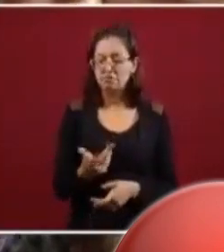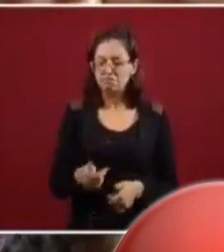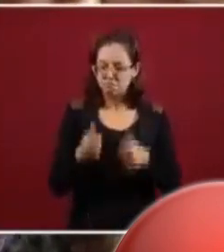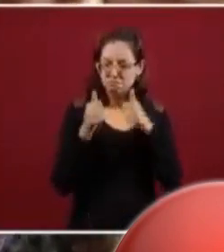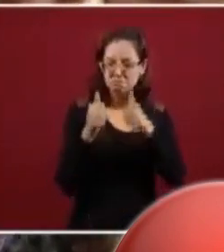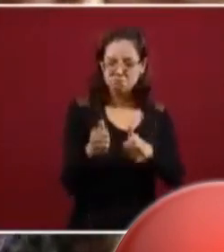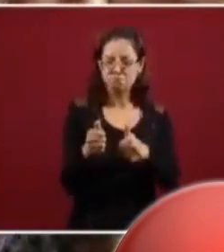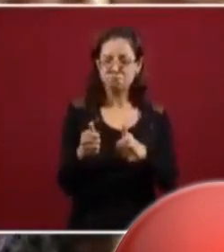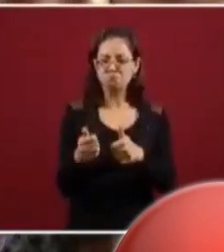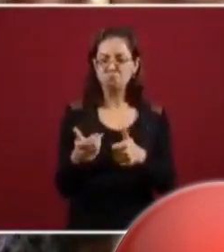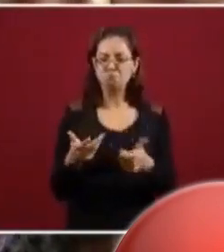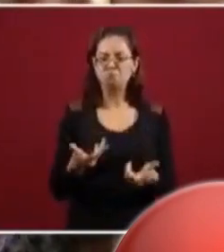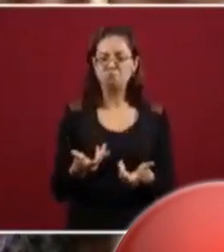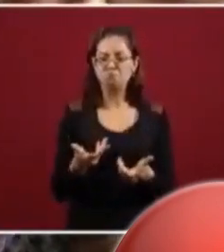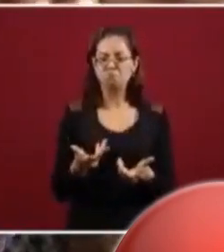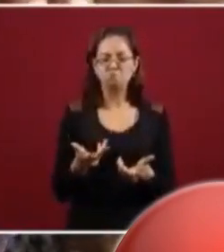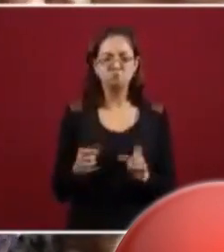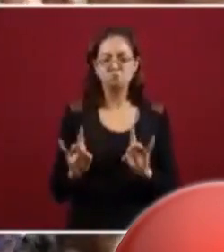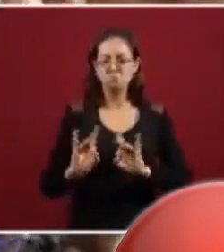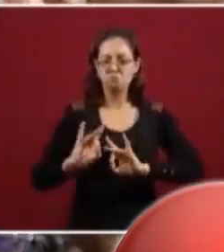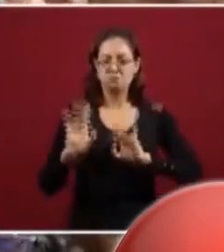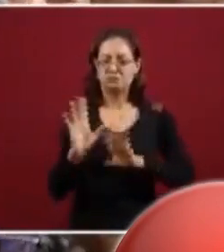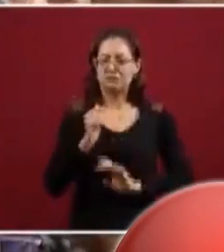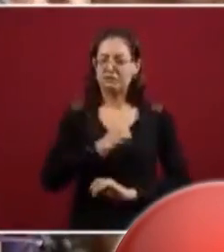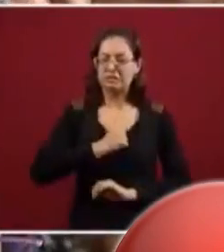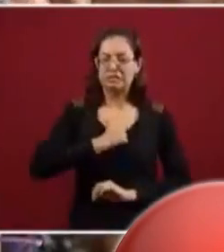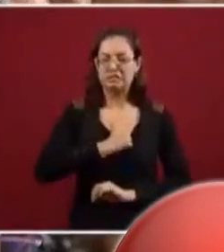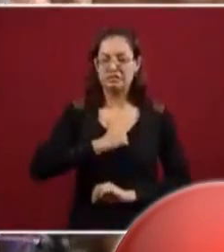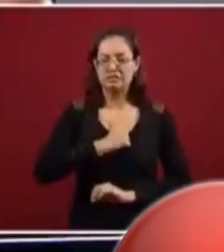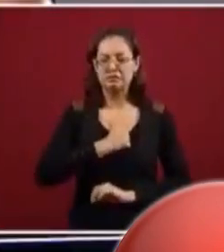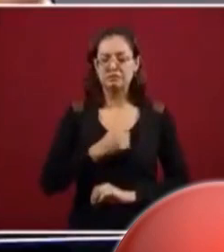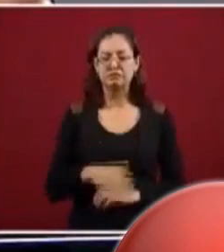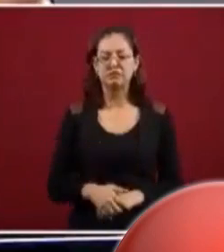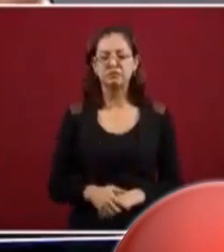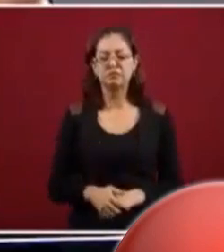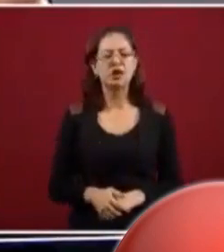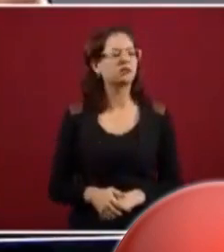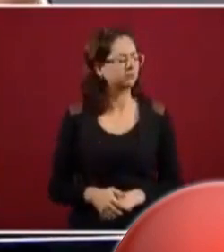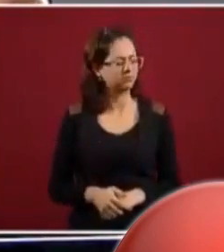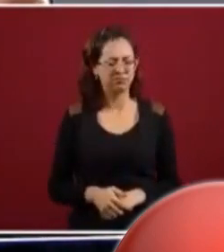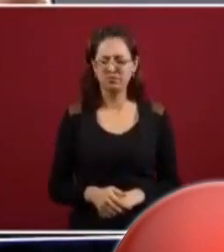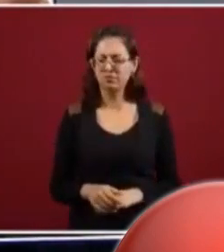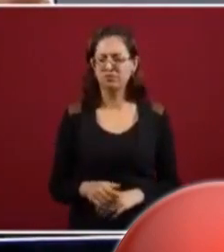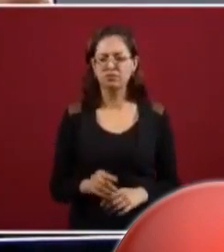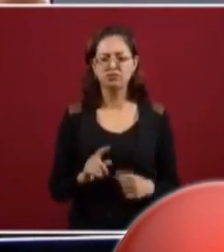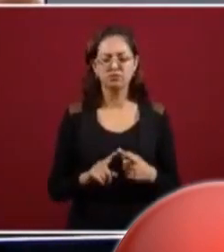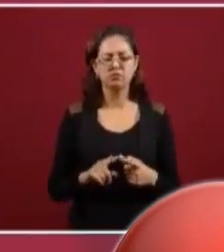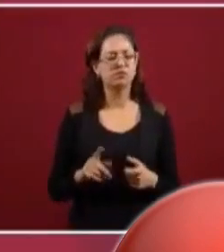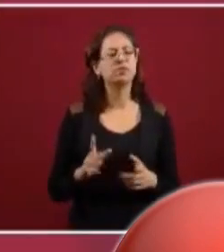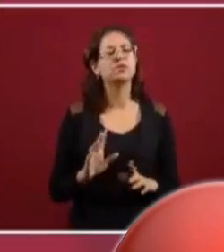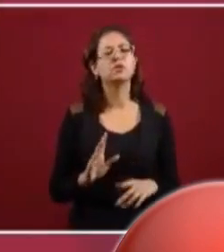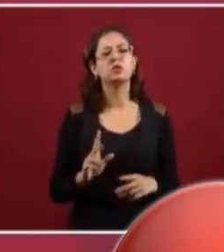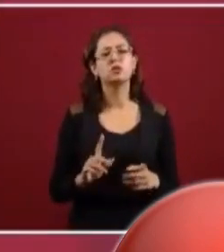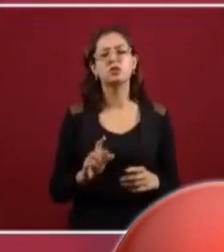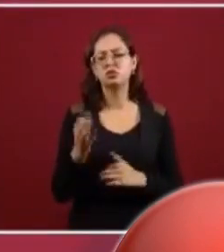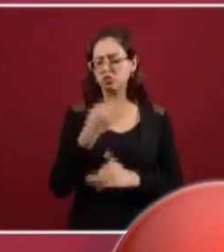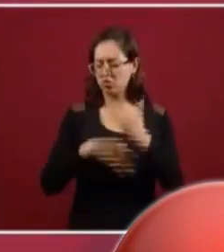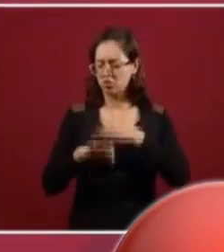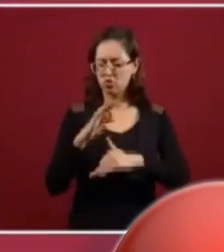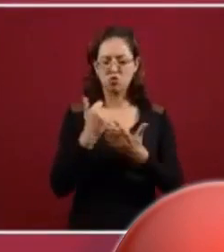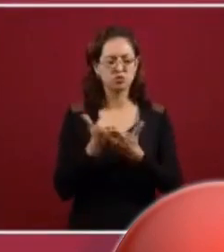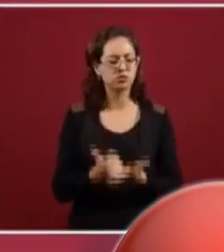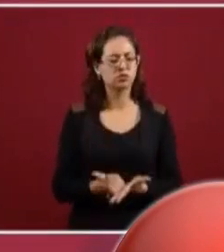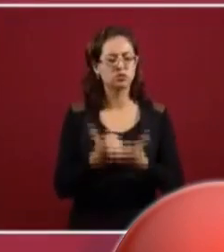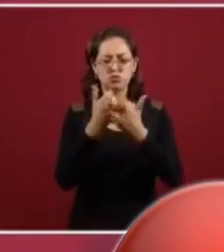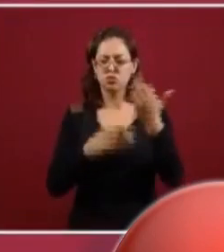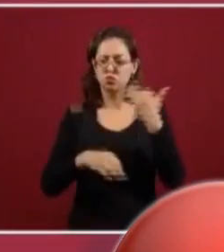concreto que desafortunadamente pues sucedió apenas. Sí, todos apenas. Ayudan. Y ahorita una segunda pregunta. Todos cooperan.